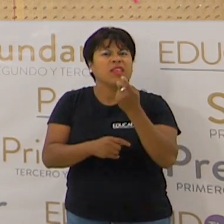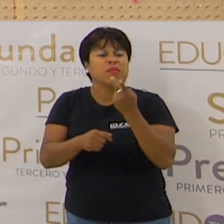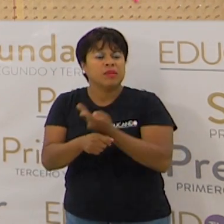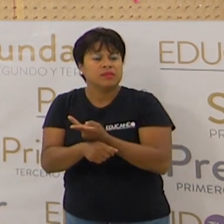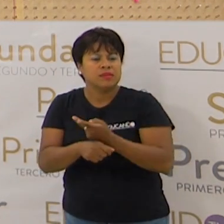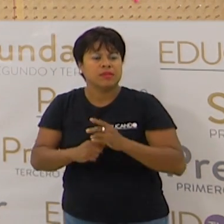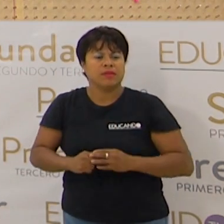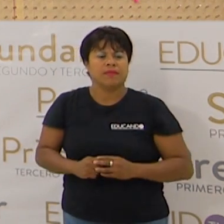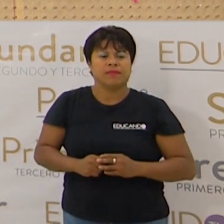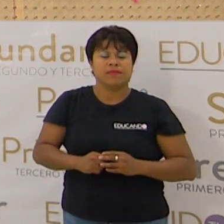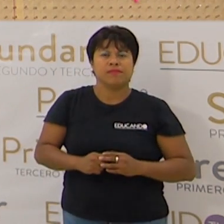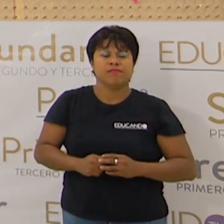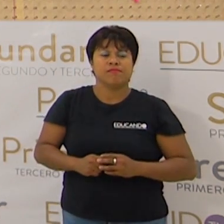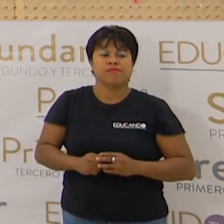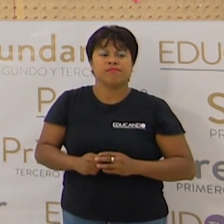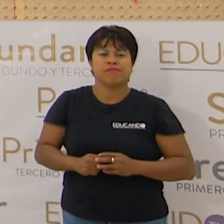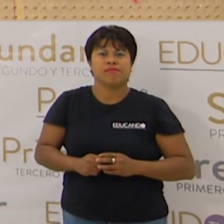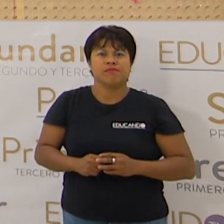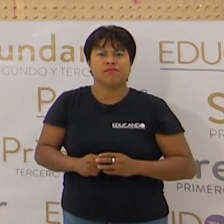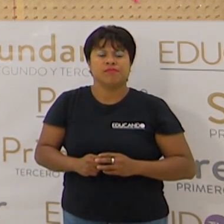pasaría?